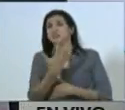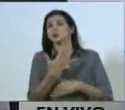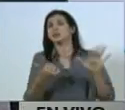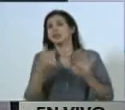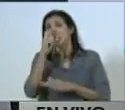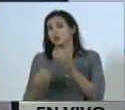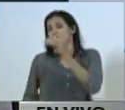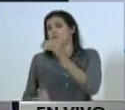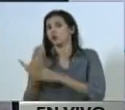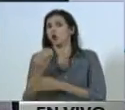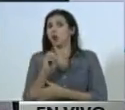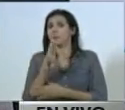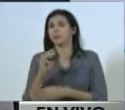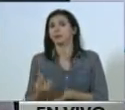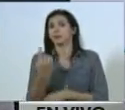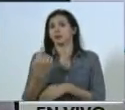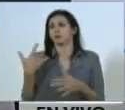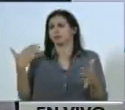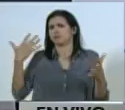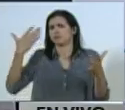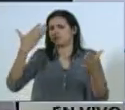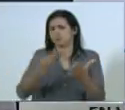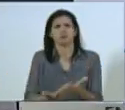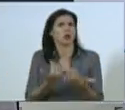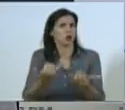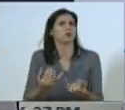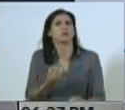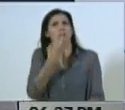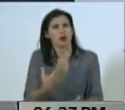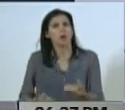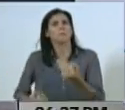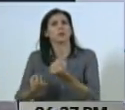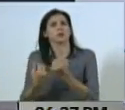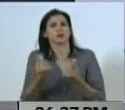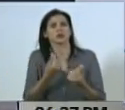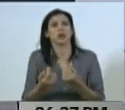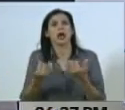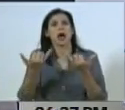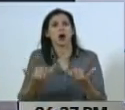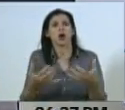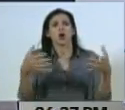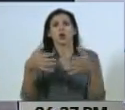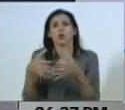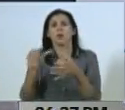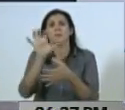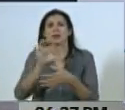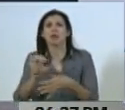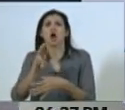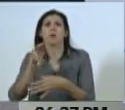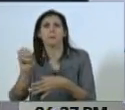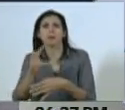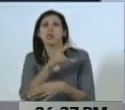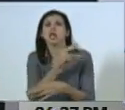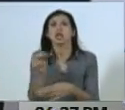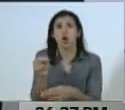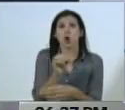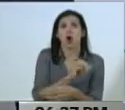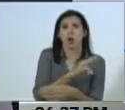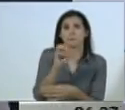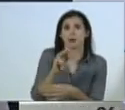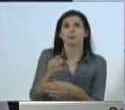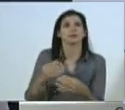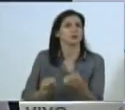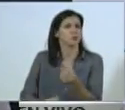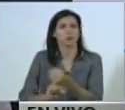demostrado. Y ahora este acuerdo OPEC-NOPEP es una de las bases de la nueva geopolítica mundial para